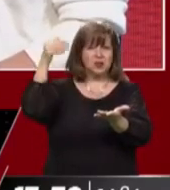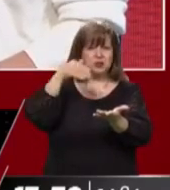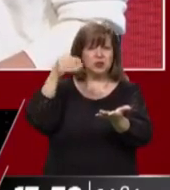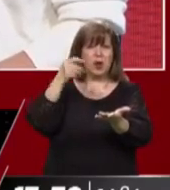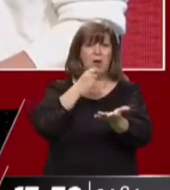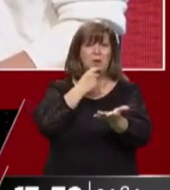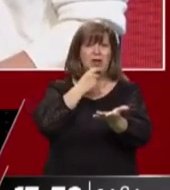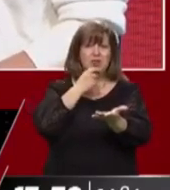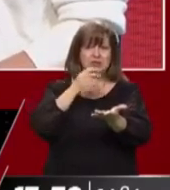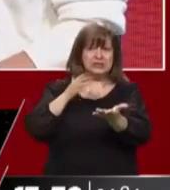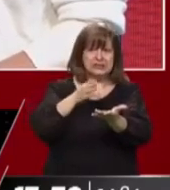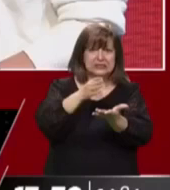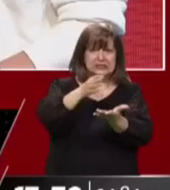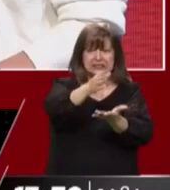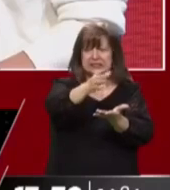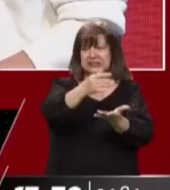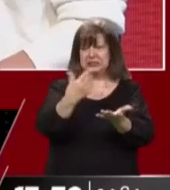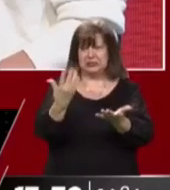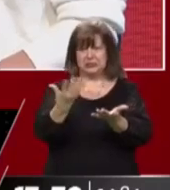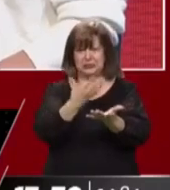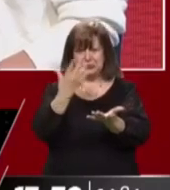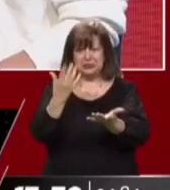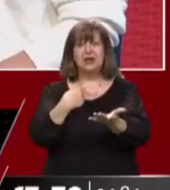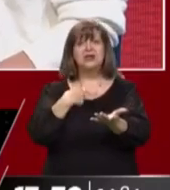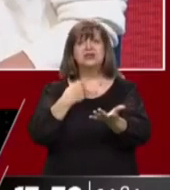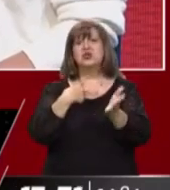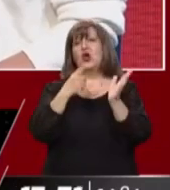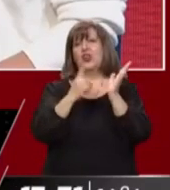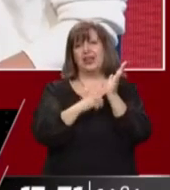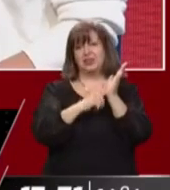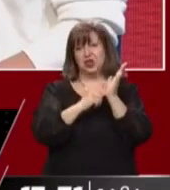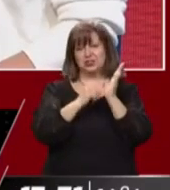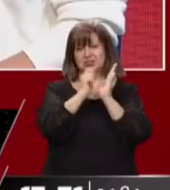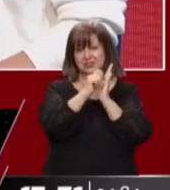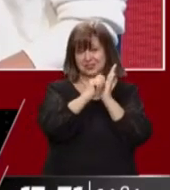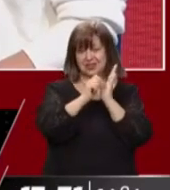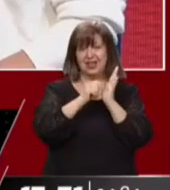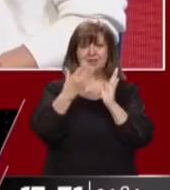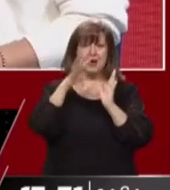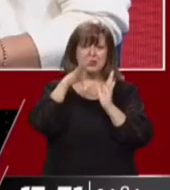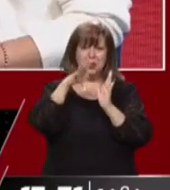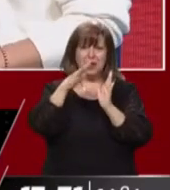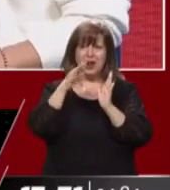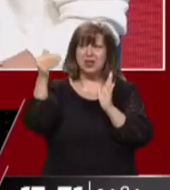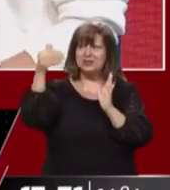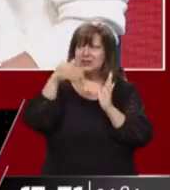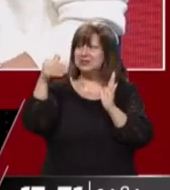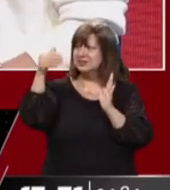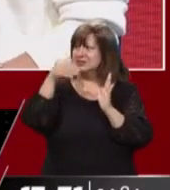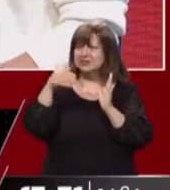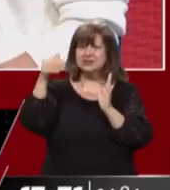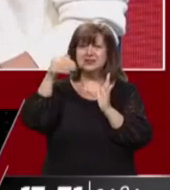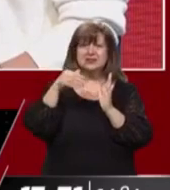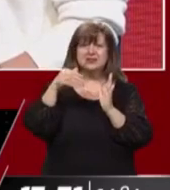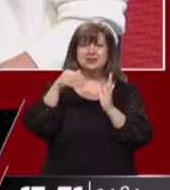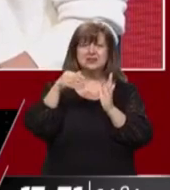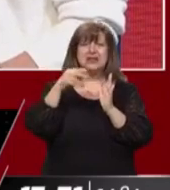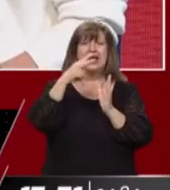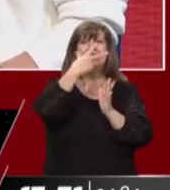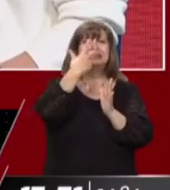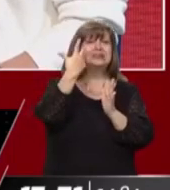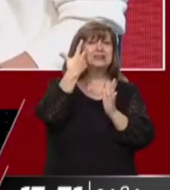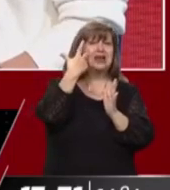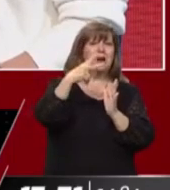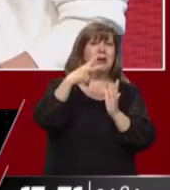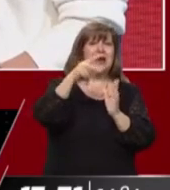a Mendoza. Si tomamos en cuenta, nosotros tenemos los datos de ayer, aproximadamente sobre